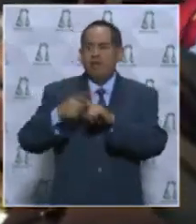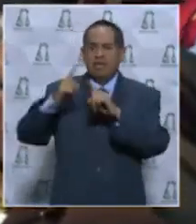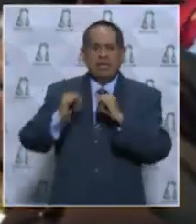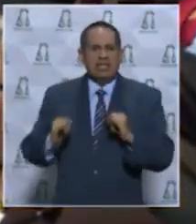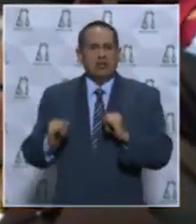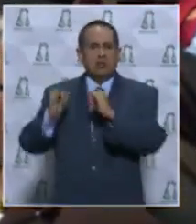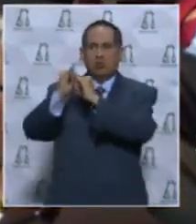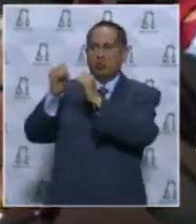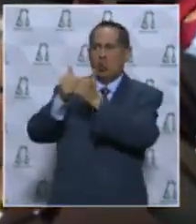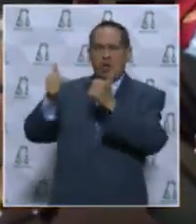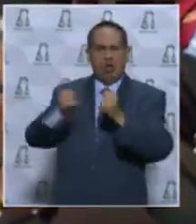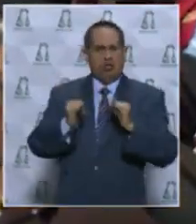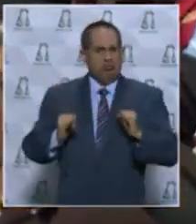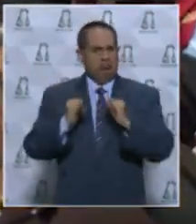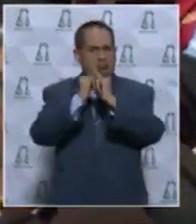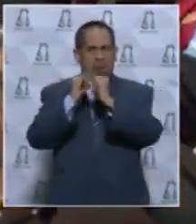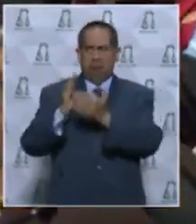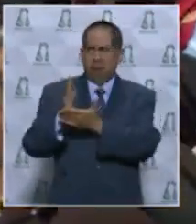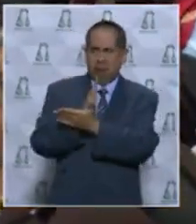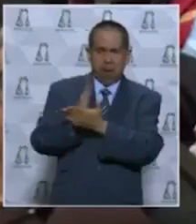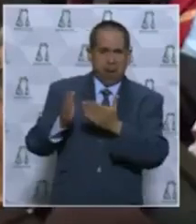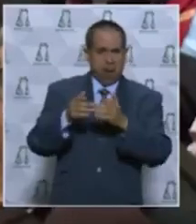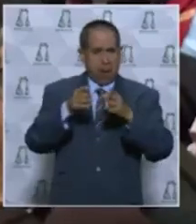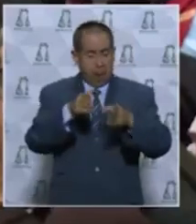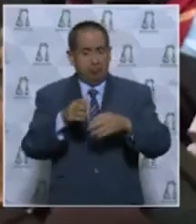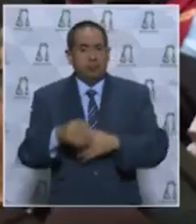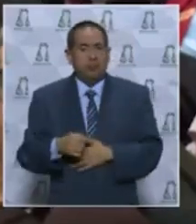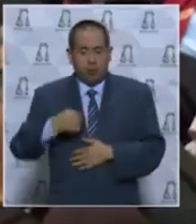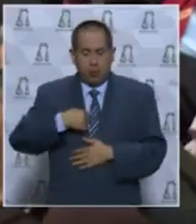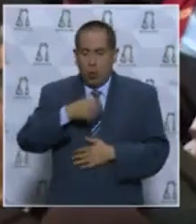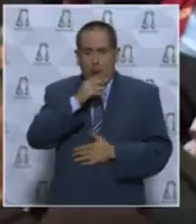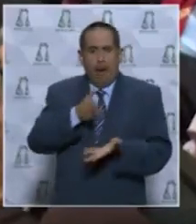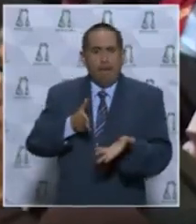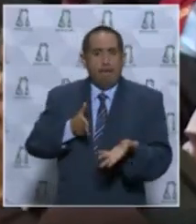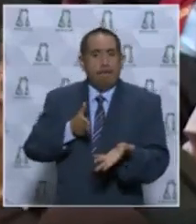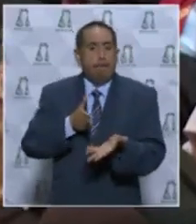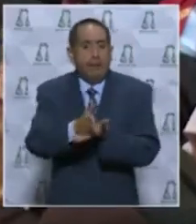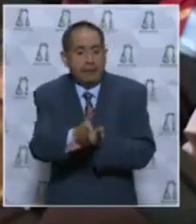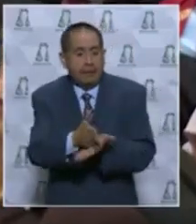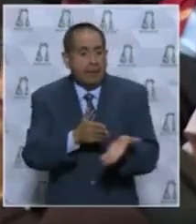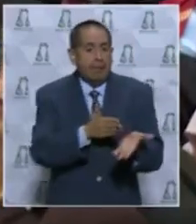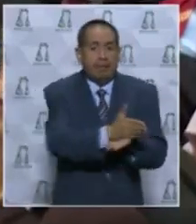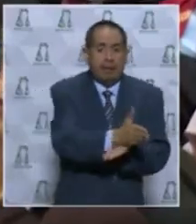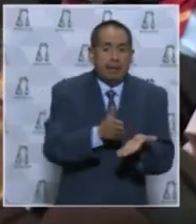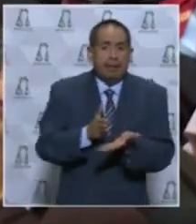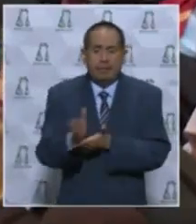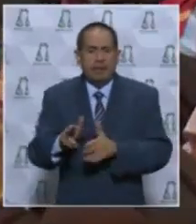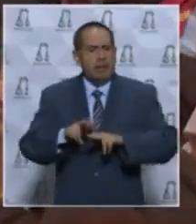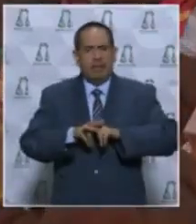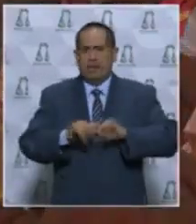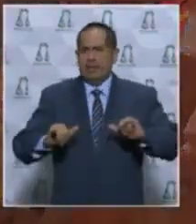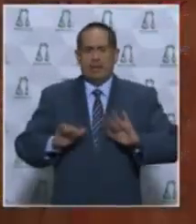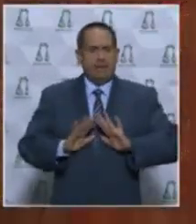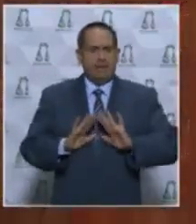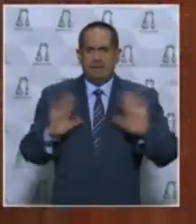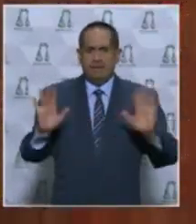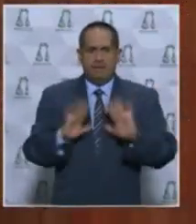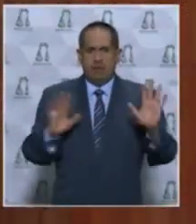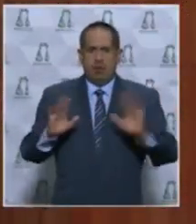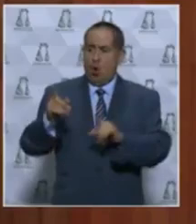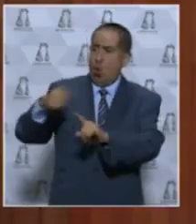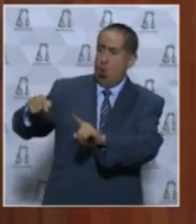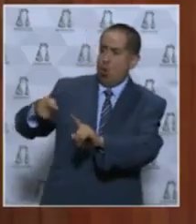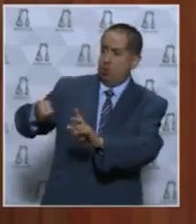estado que no abre de entrometerme de manera alguna en las